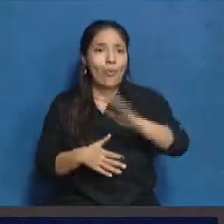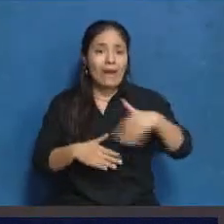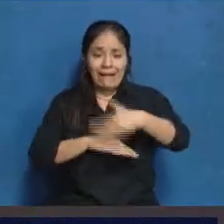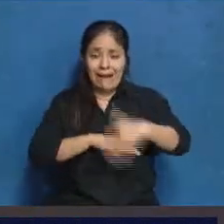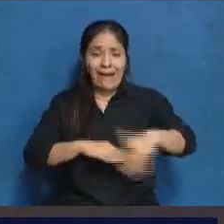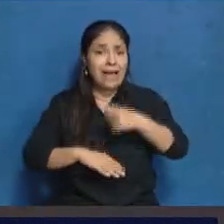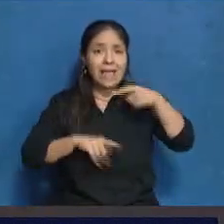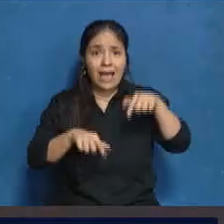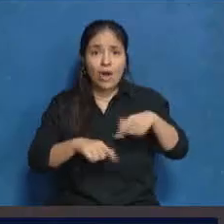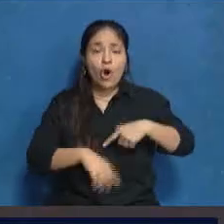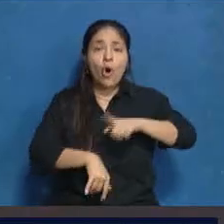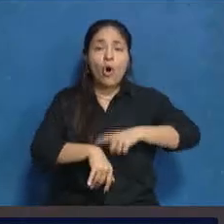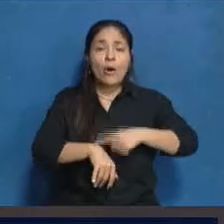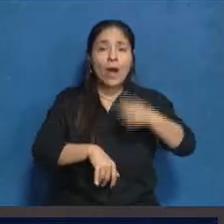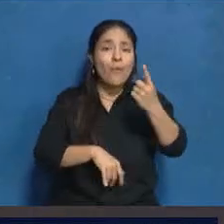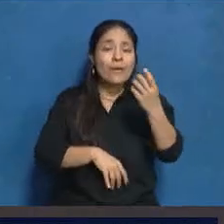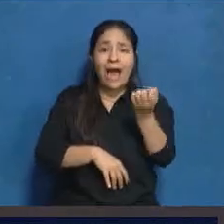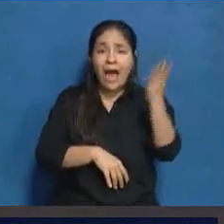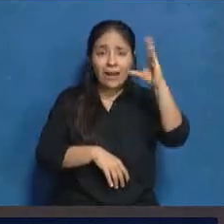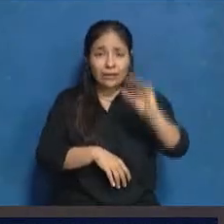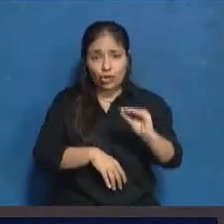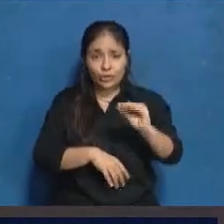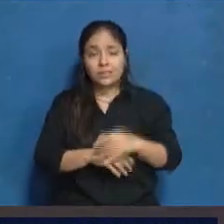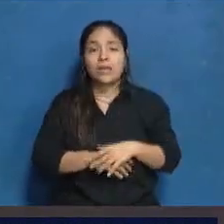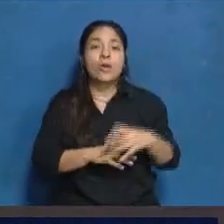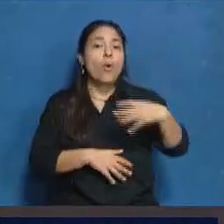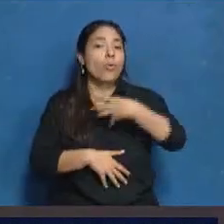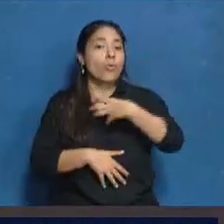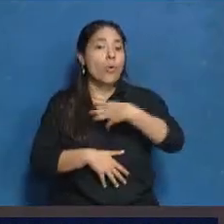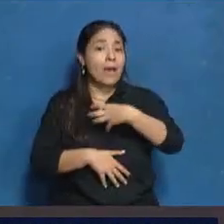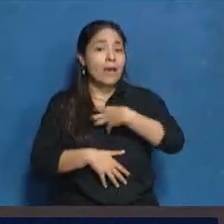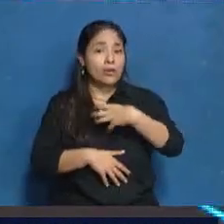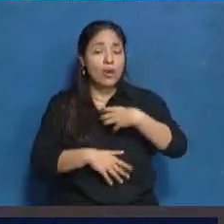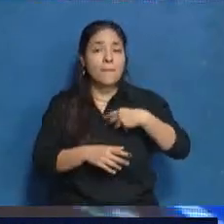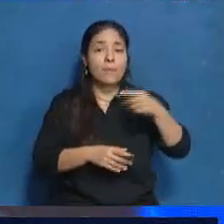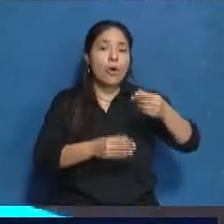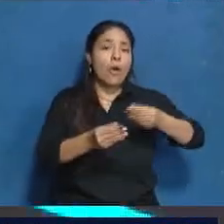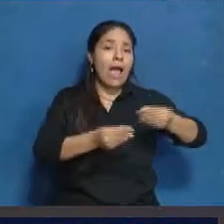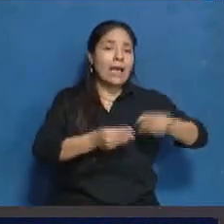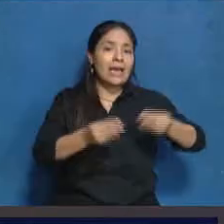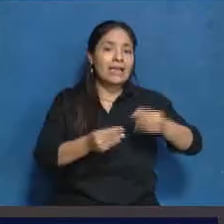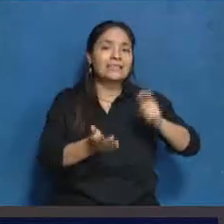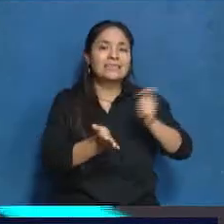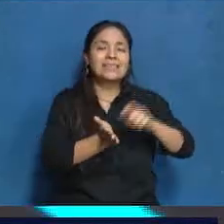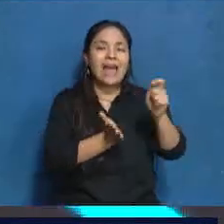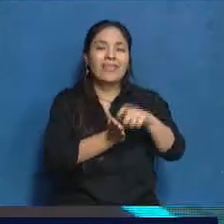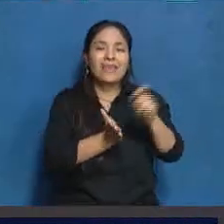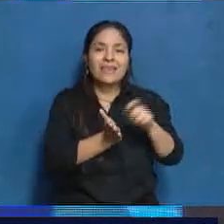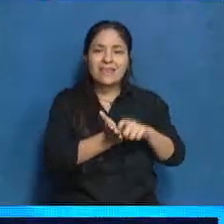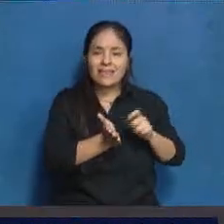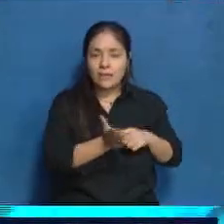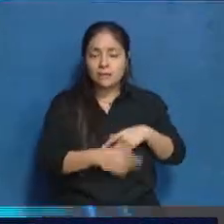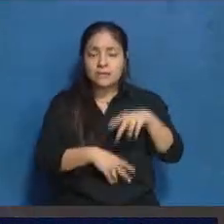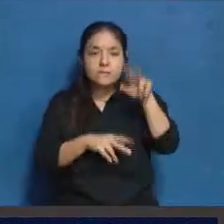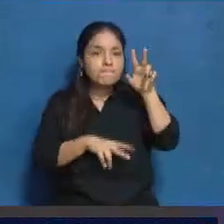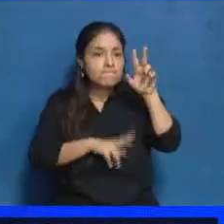Fue a la 1:00 a.m. Se trata del propietario de una agencia de quiniela y se están investigando cuál